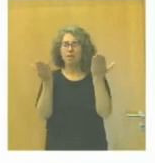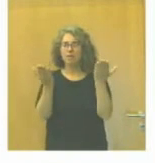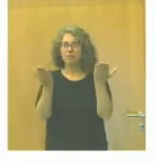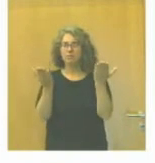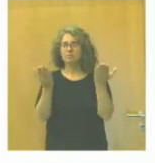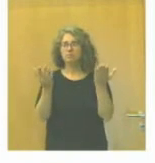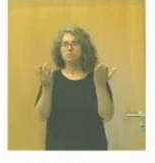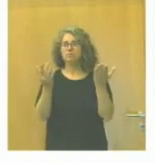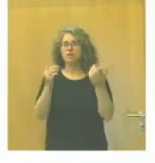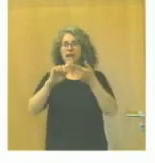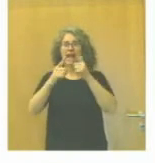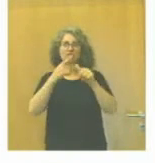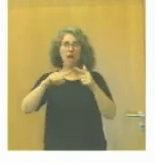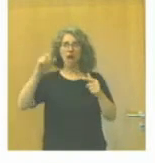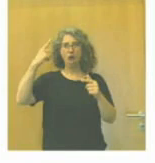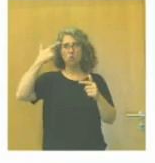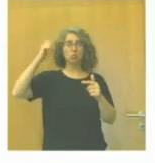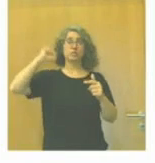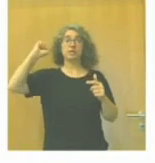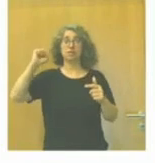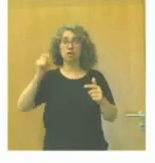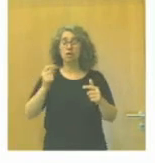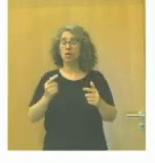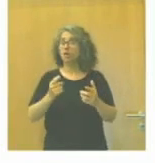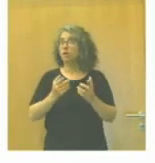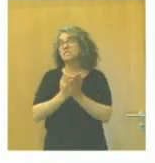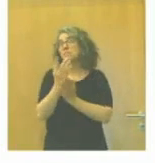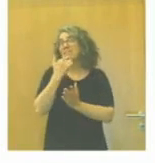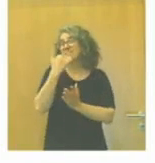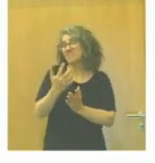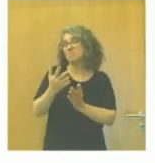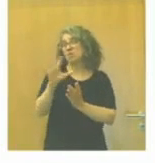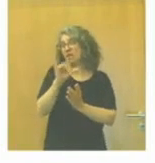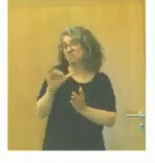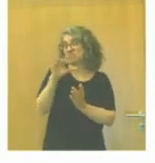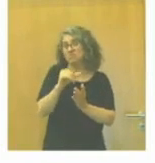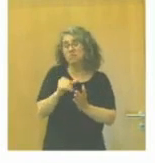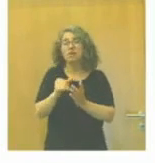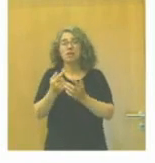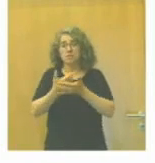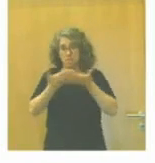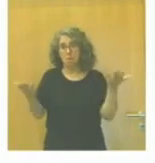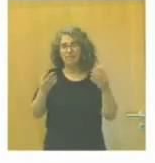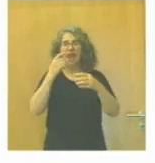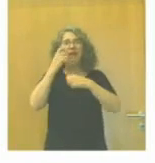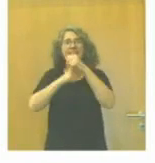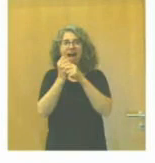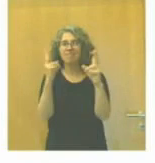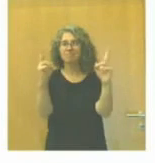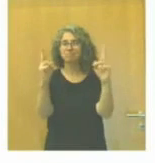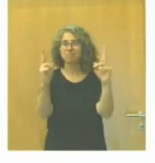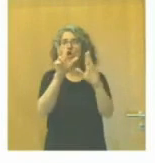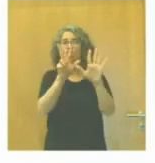en relación al suicidio, algo que decimos con mucha frecuencia y que también se ven en estas edades,